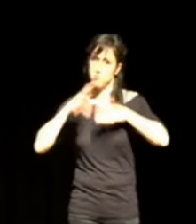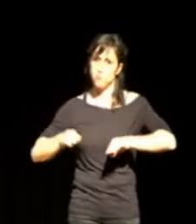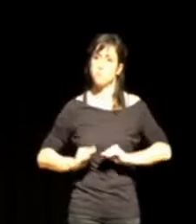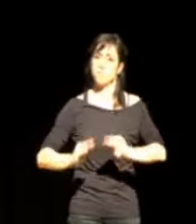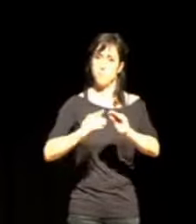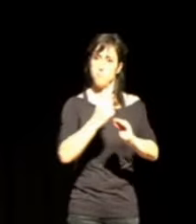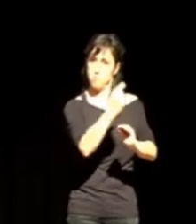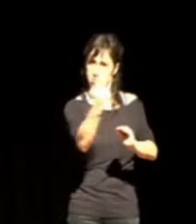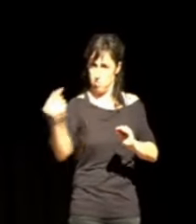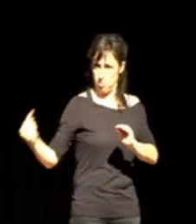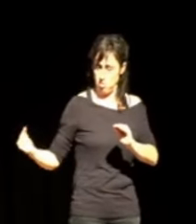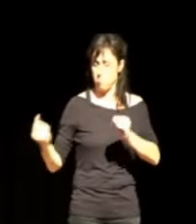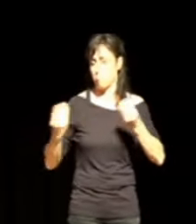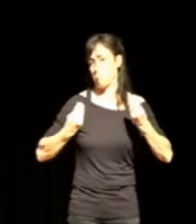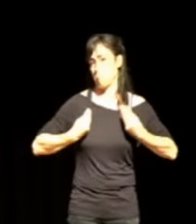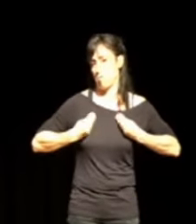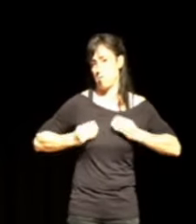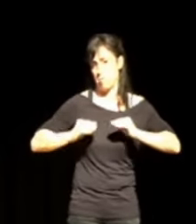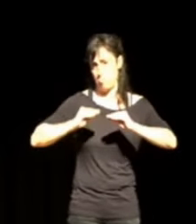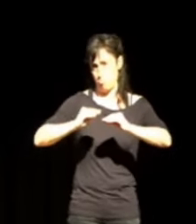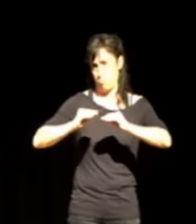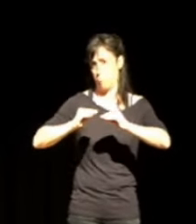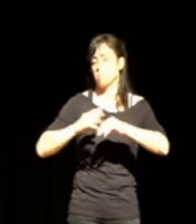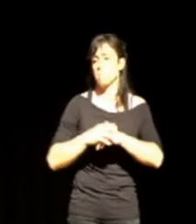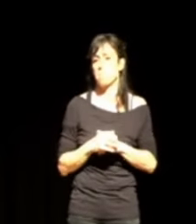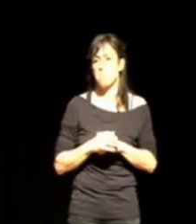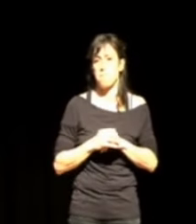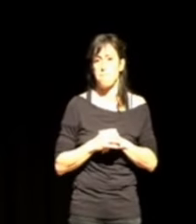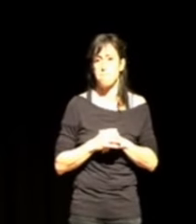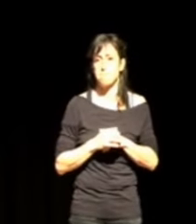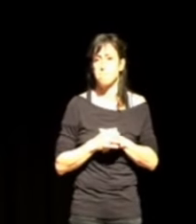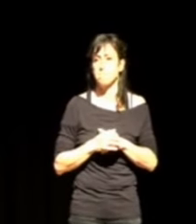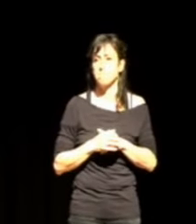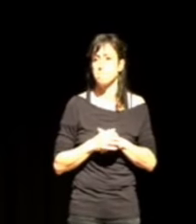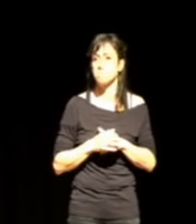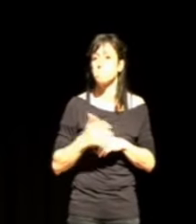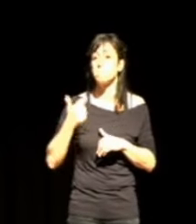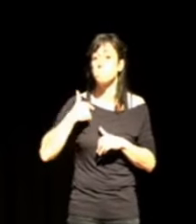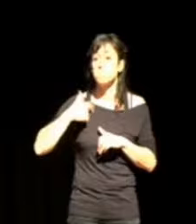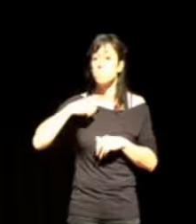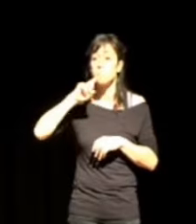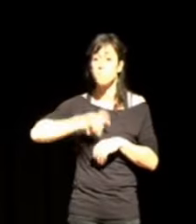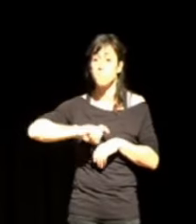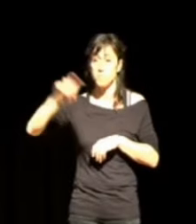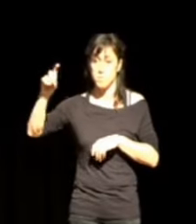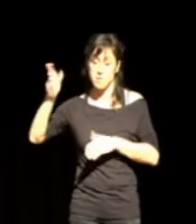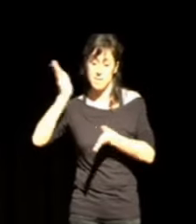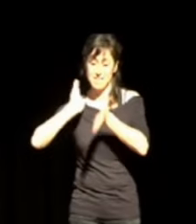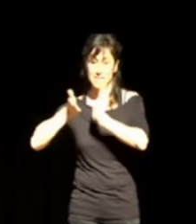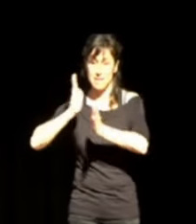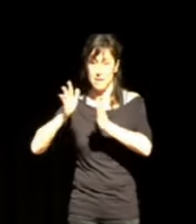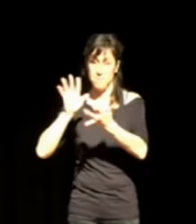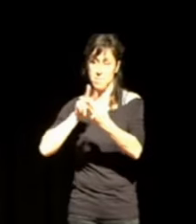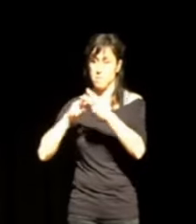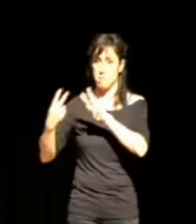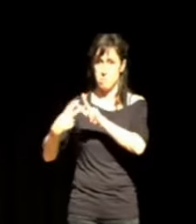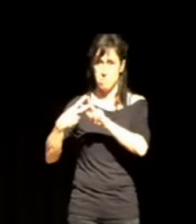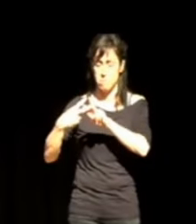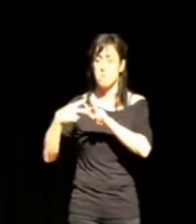Hombres con corazón y diálogo de mujeres sabias los hice para la Fundación Terapia del Reencuentro, para